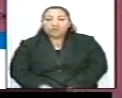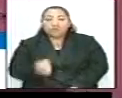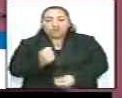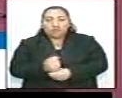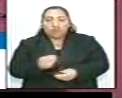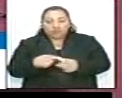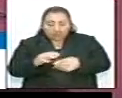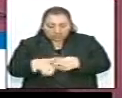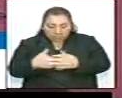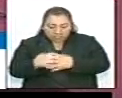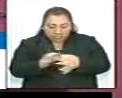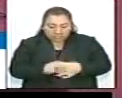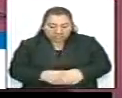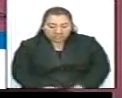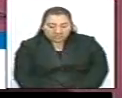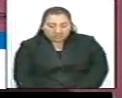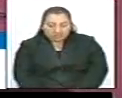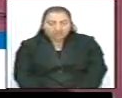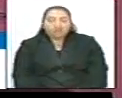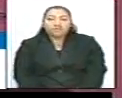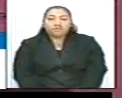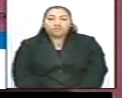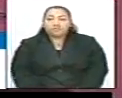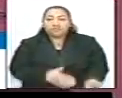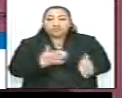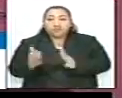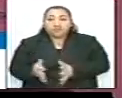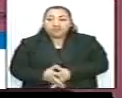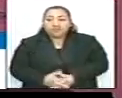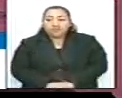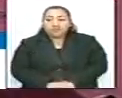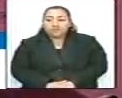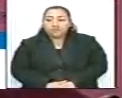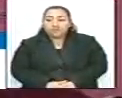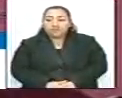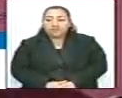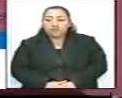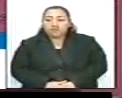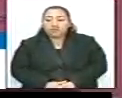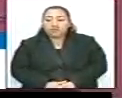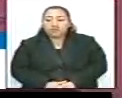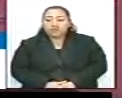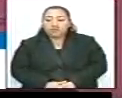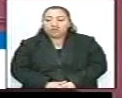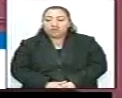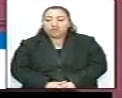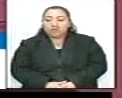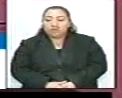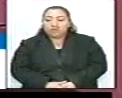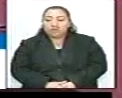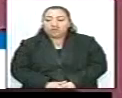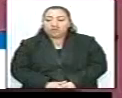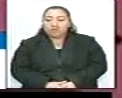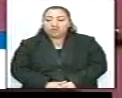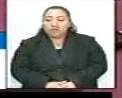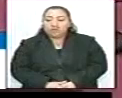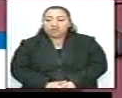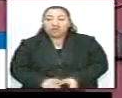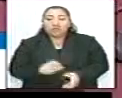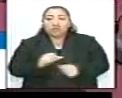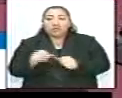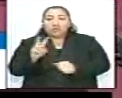por unanimidad el plan de trabajo. Pasamos al punto número 2 que tenemos en agenda para